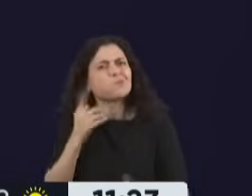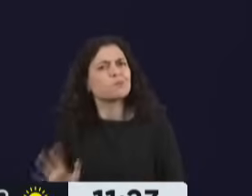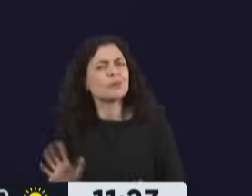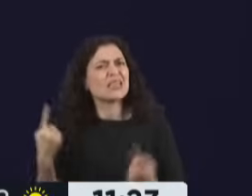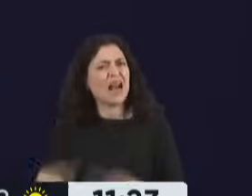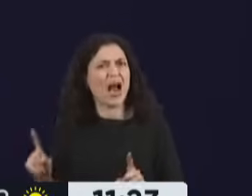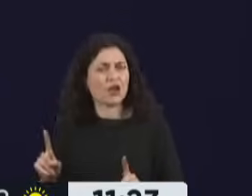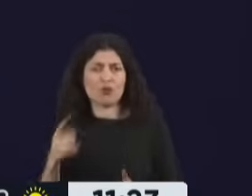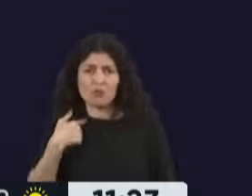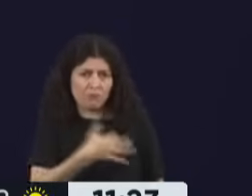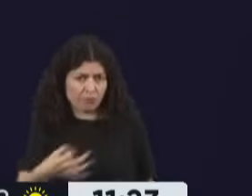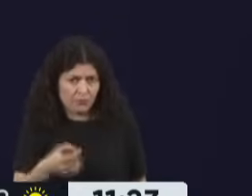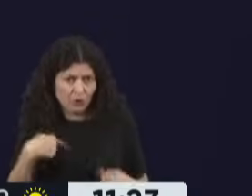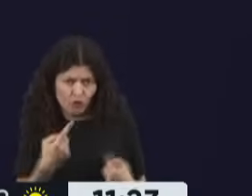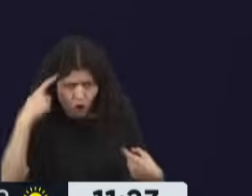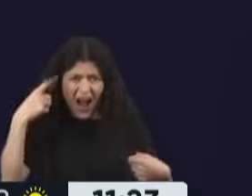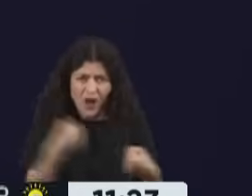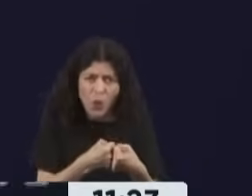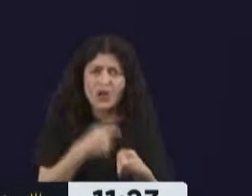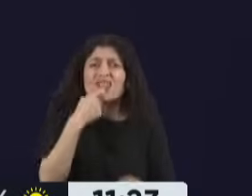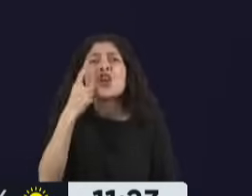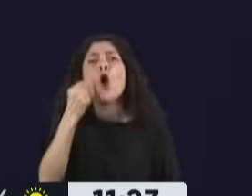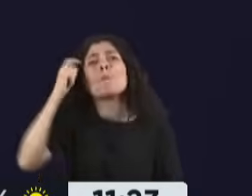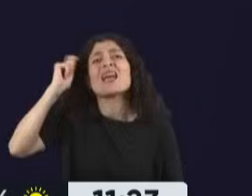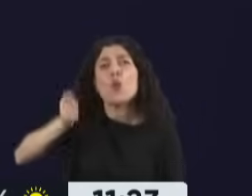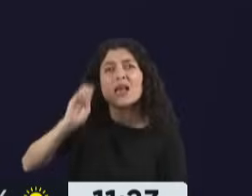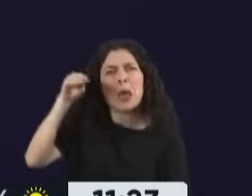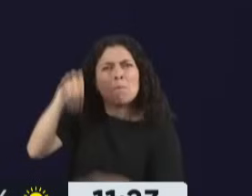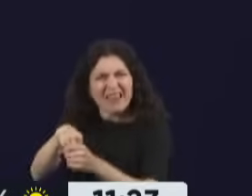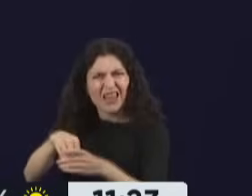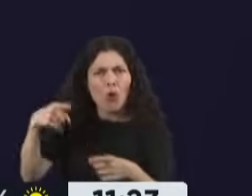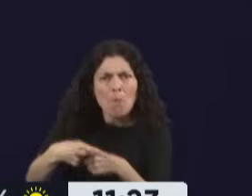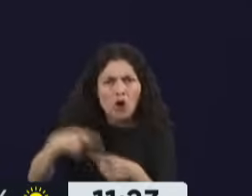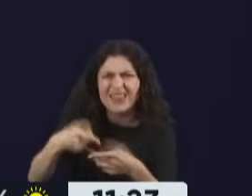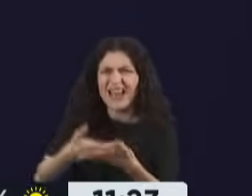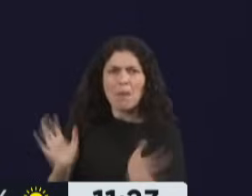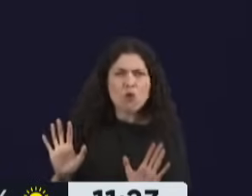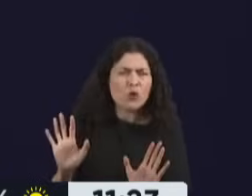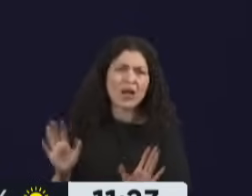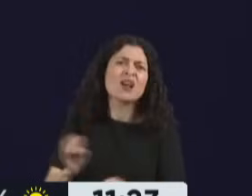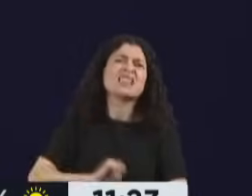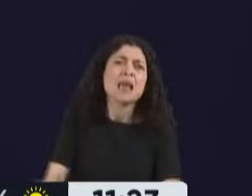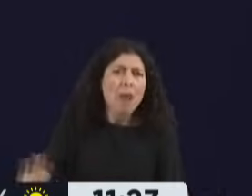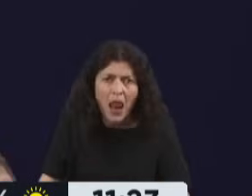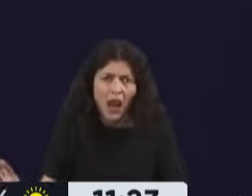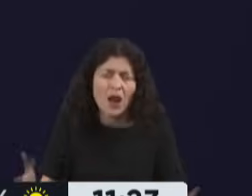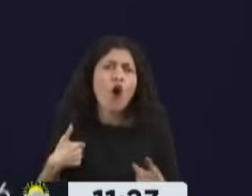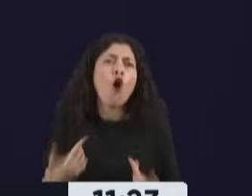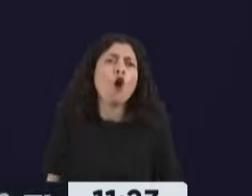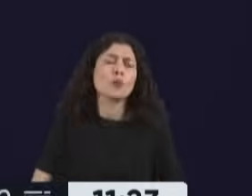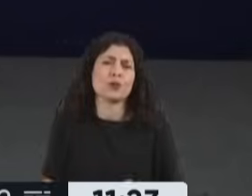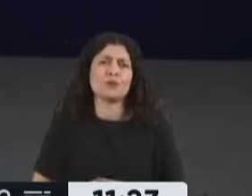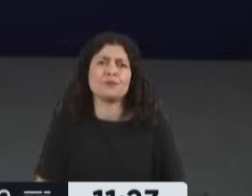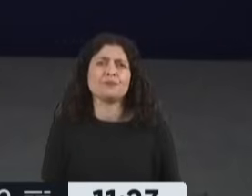Efectivamente, el que un juez se involucre en política pública, entendemos que no es correcto.